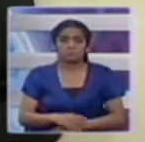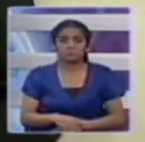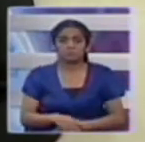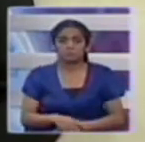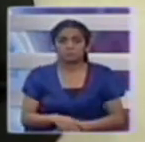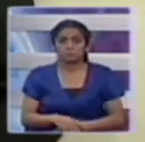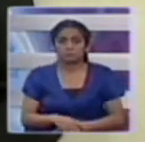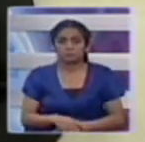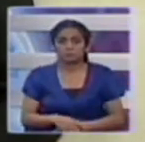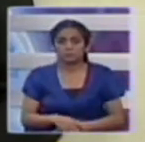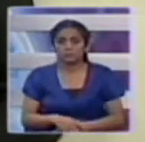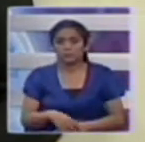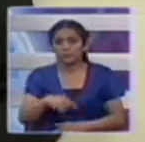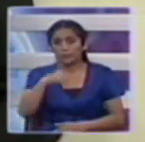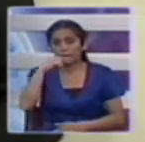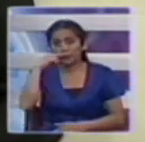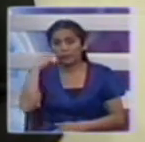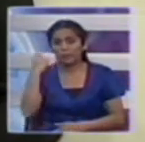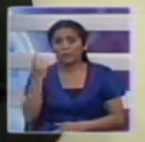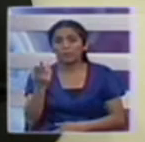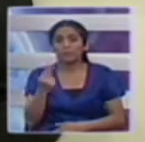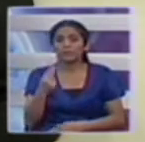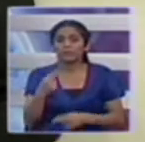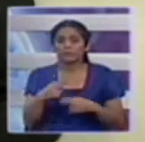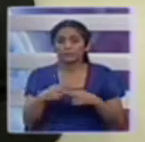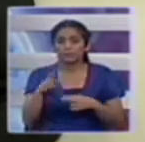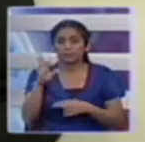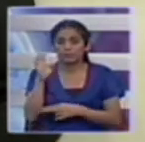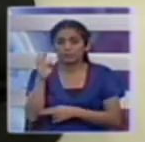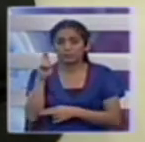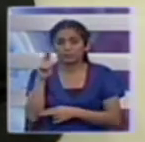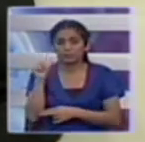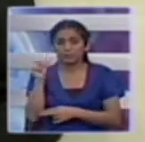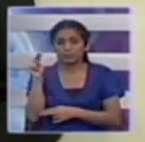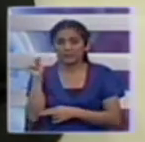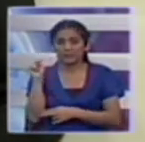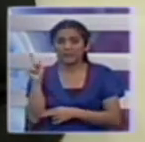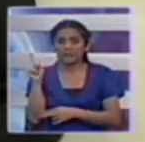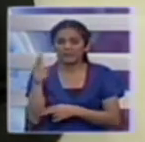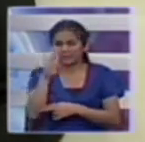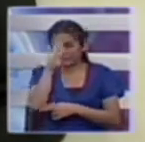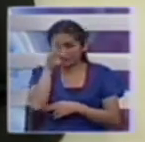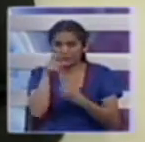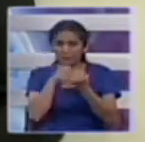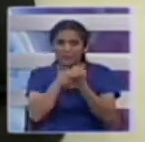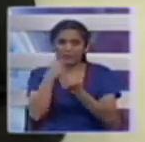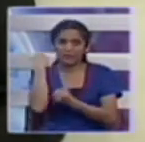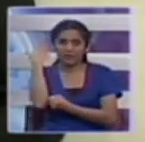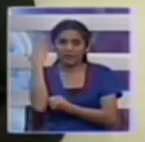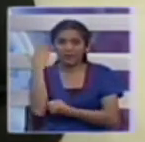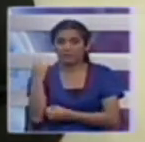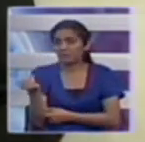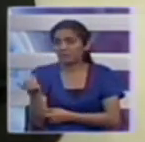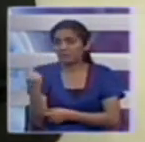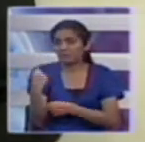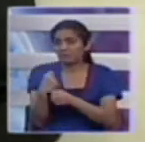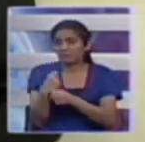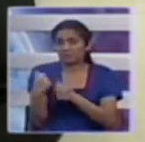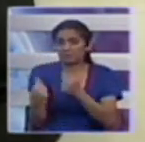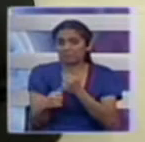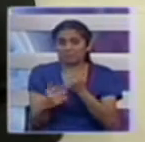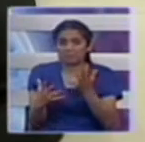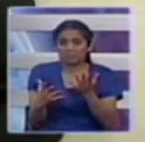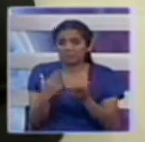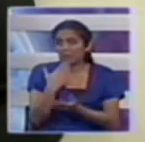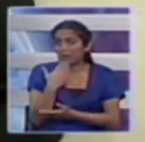digamos, sin sueldo del alcalde, sobre este señor Terán, sobre otros candidatos de creo que tienen